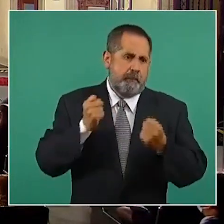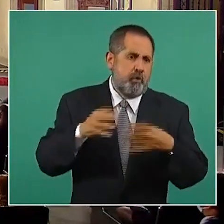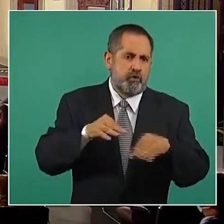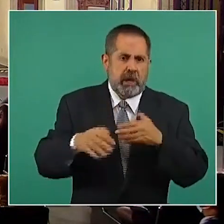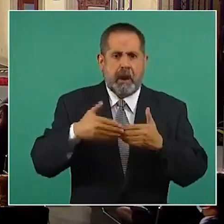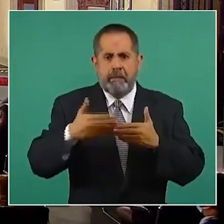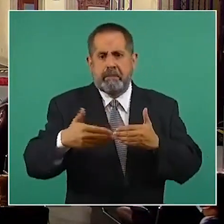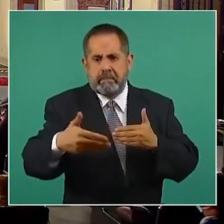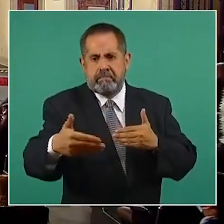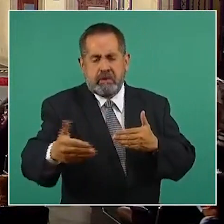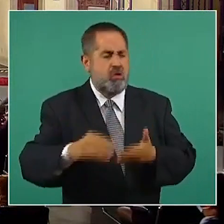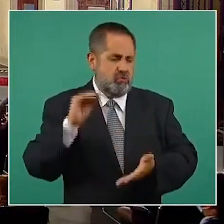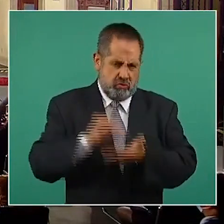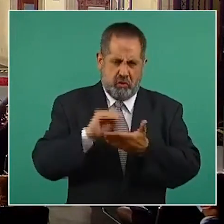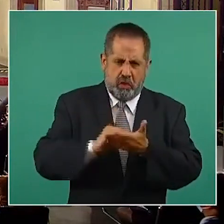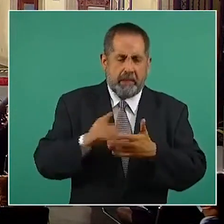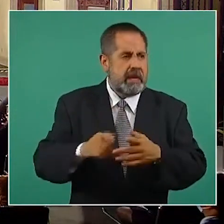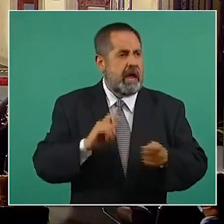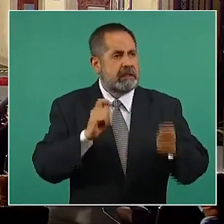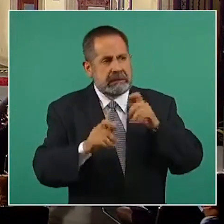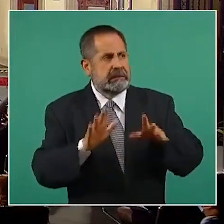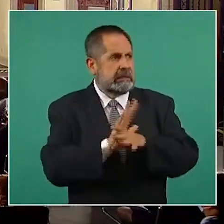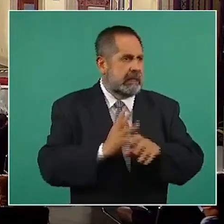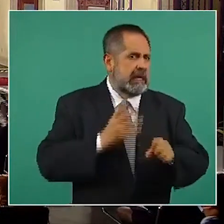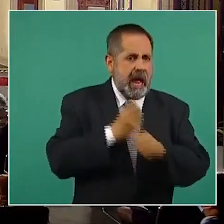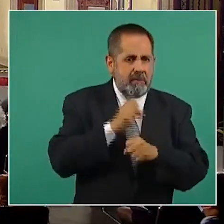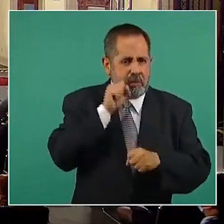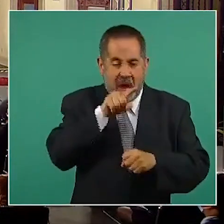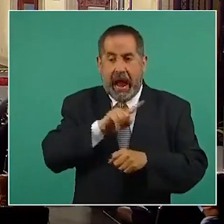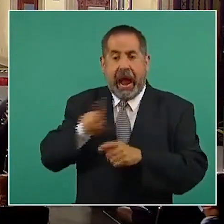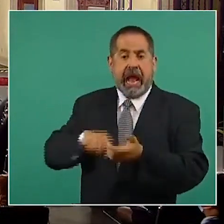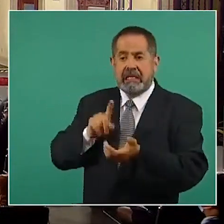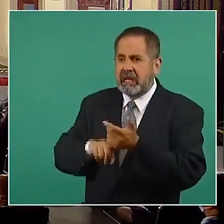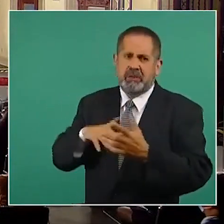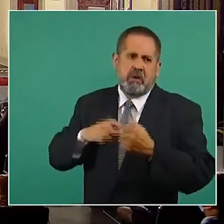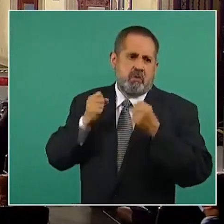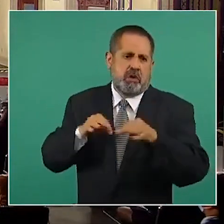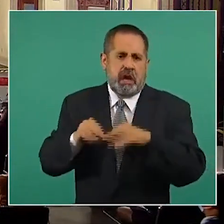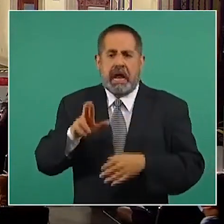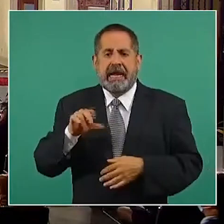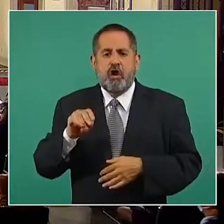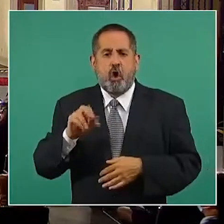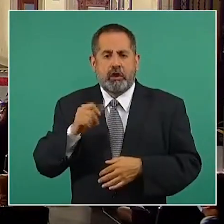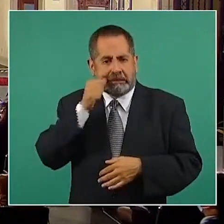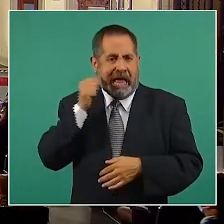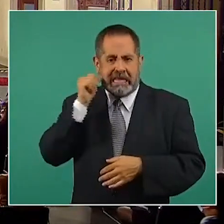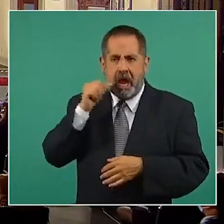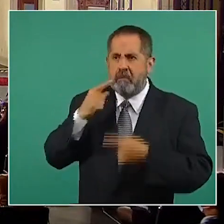trabajo, todo el trabajo, tanto reconversión, el trabajo que presentaron los doctores Salomía y Ricardo Cortés el día de